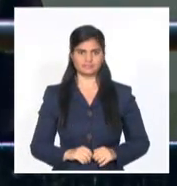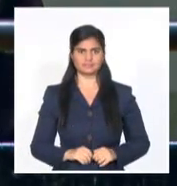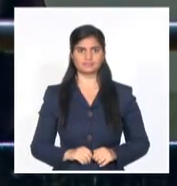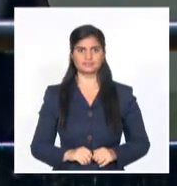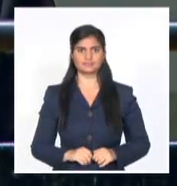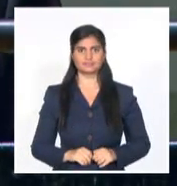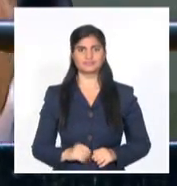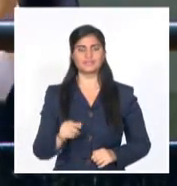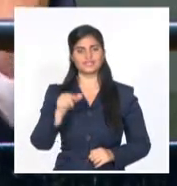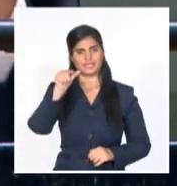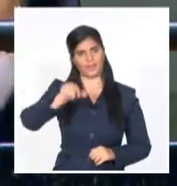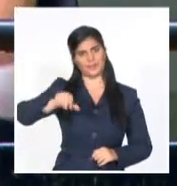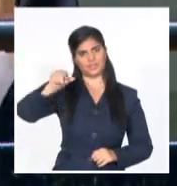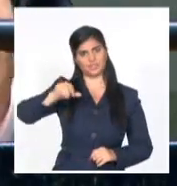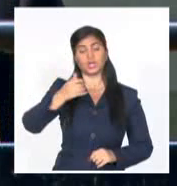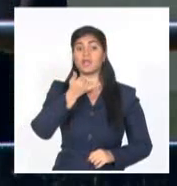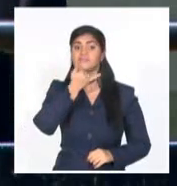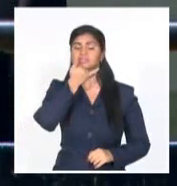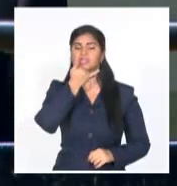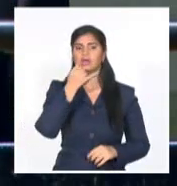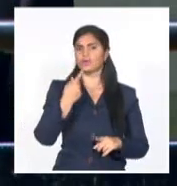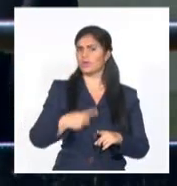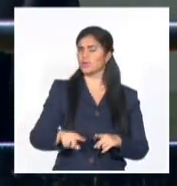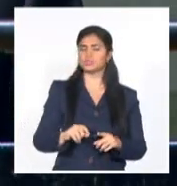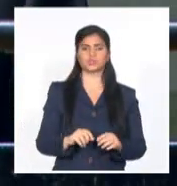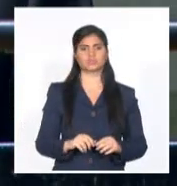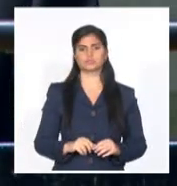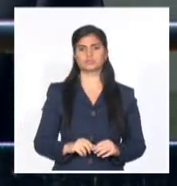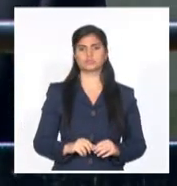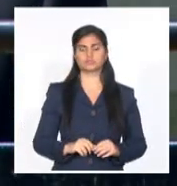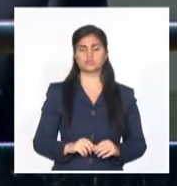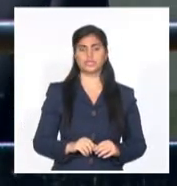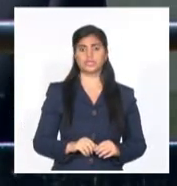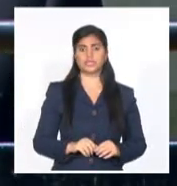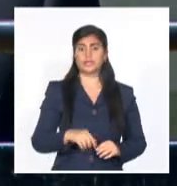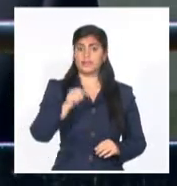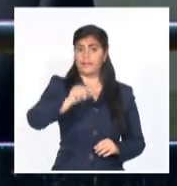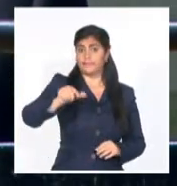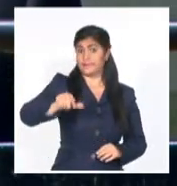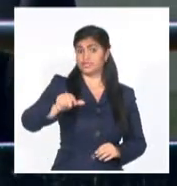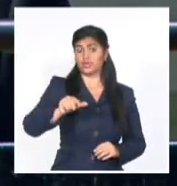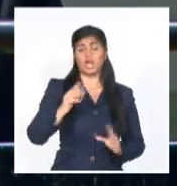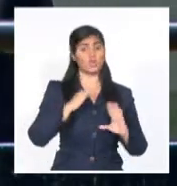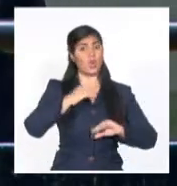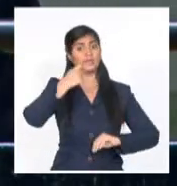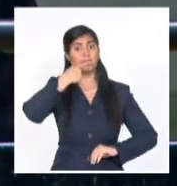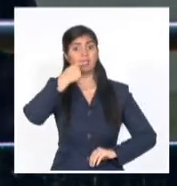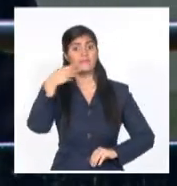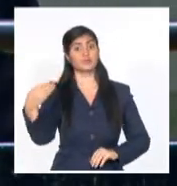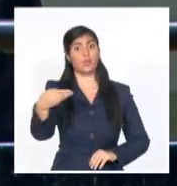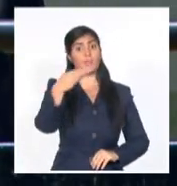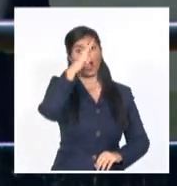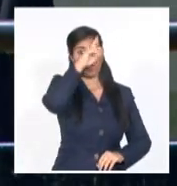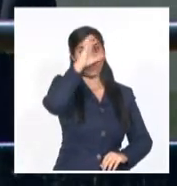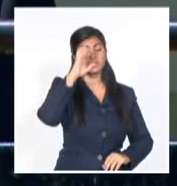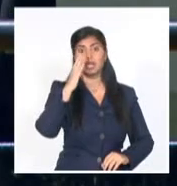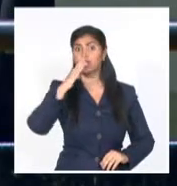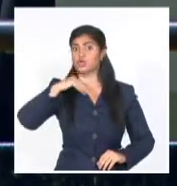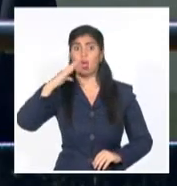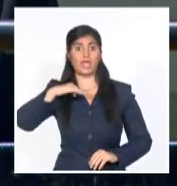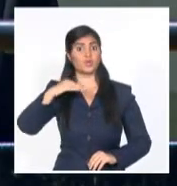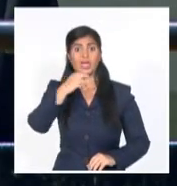pacientes? Como muchos otros casos similares, ellos son víctimas directas